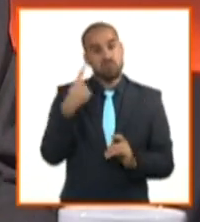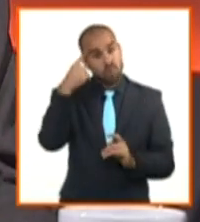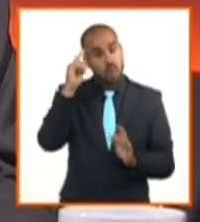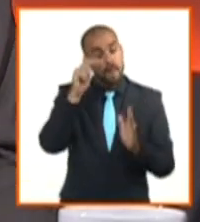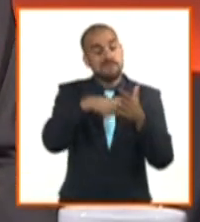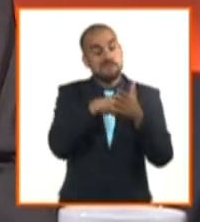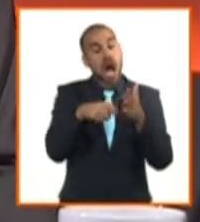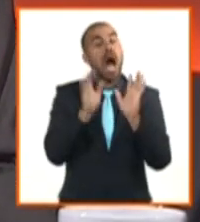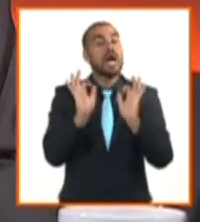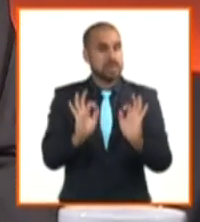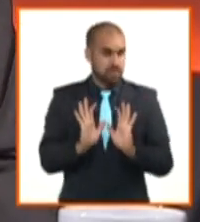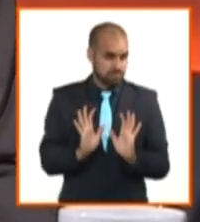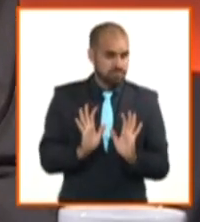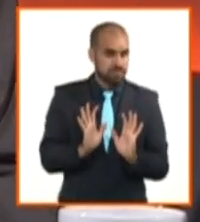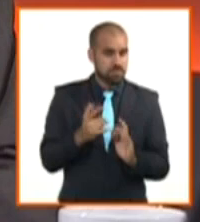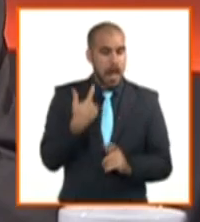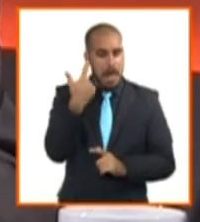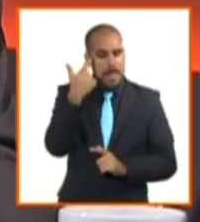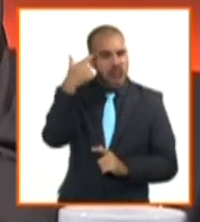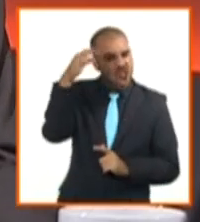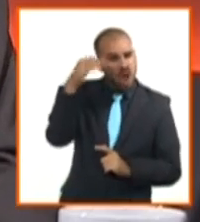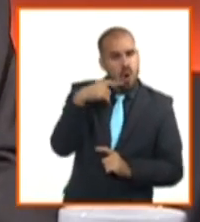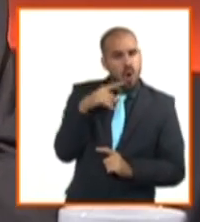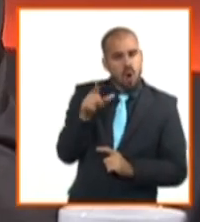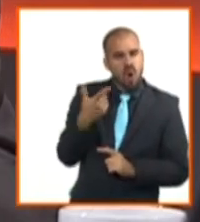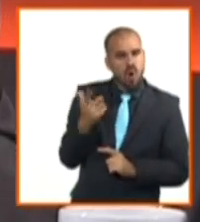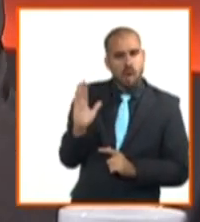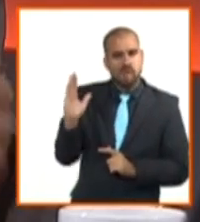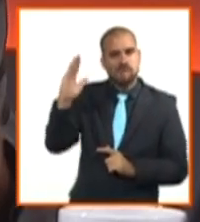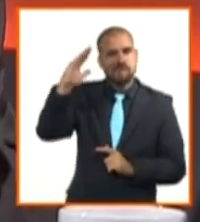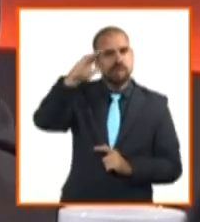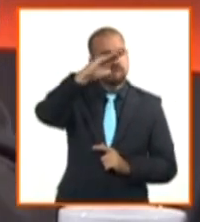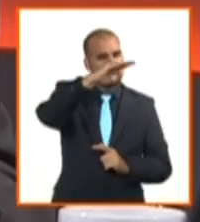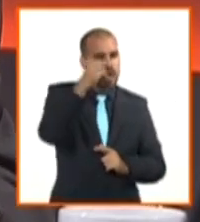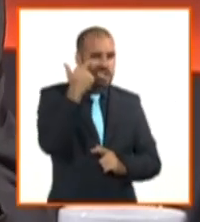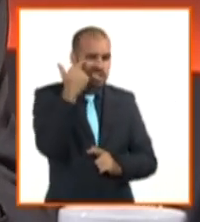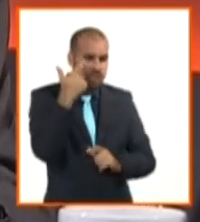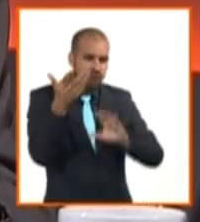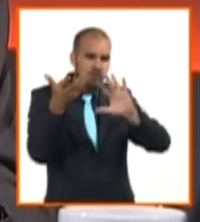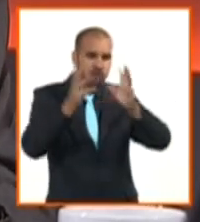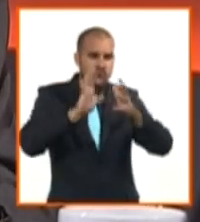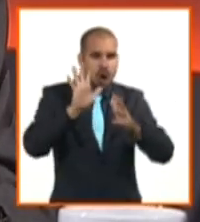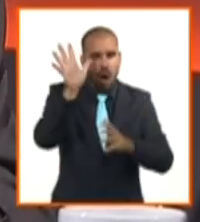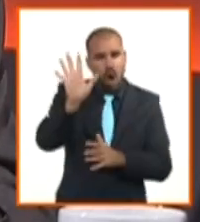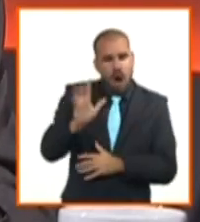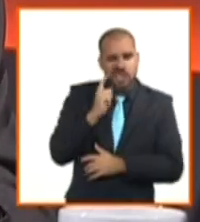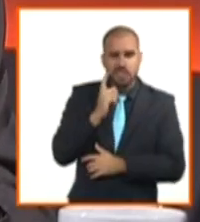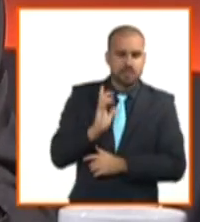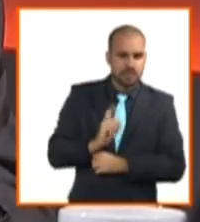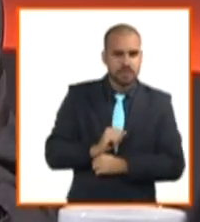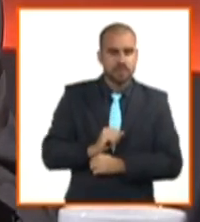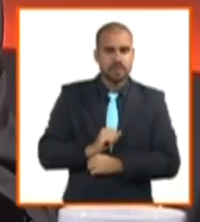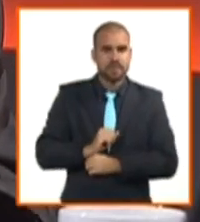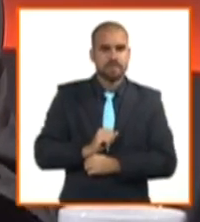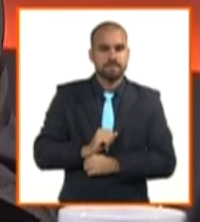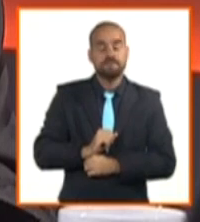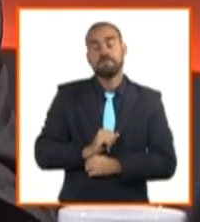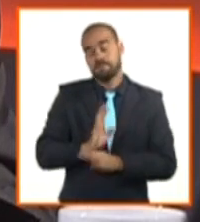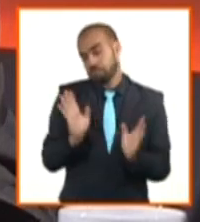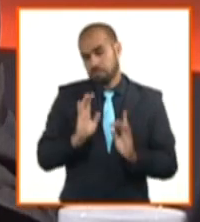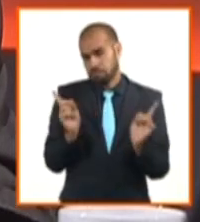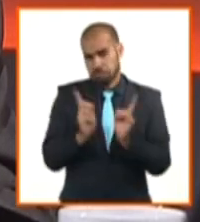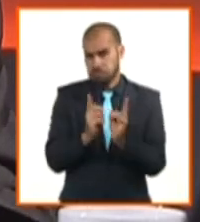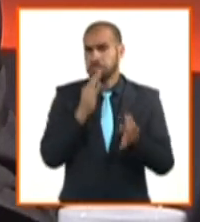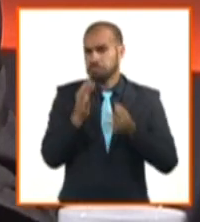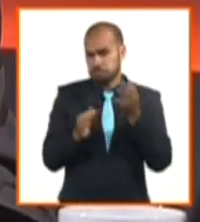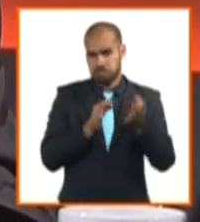miramos las lógicas de los procesos cómo se están desarrollando según la atmósfera y entonces bueno eso es lo que hasta